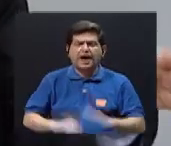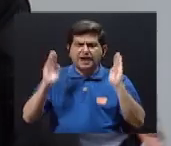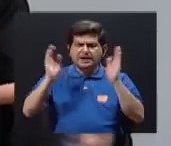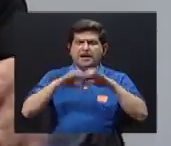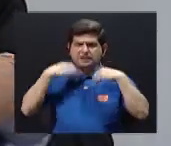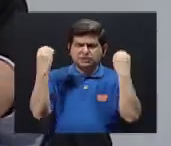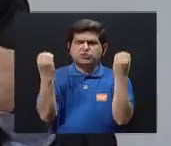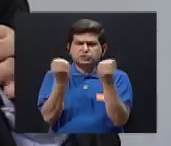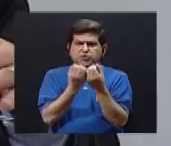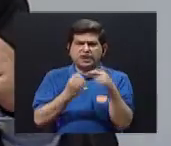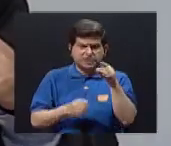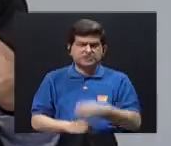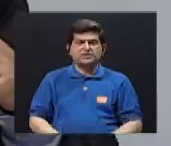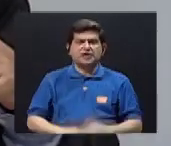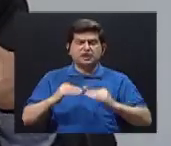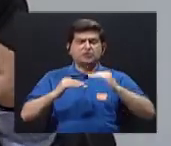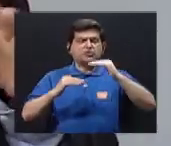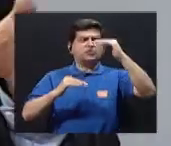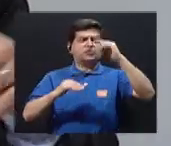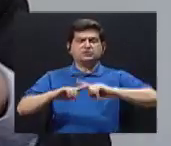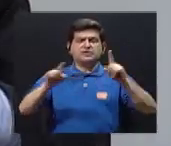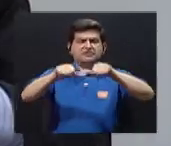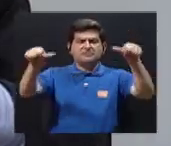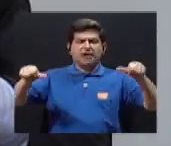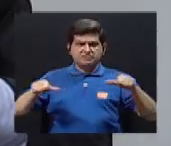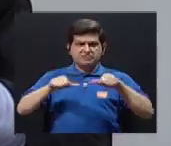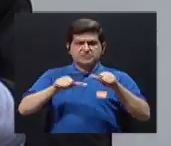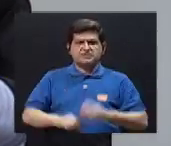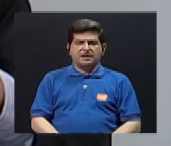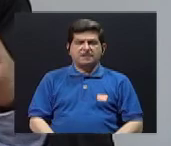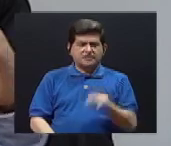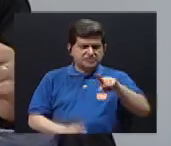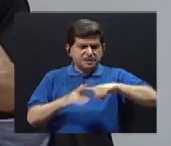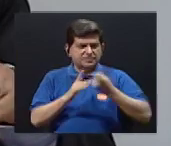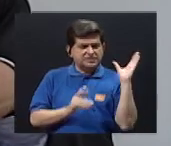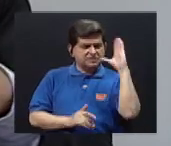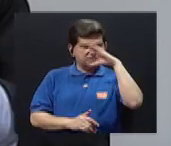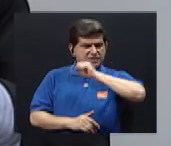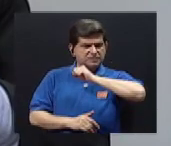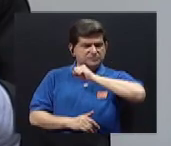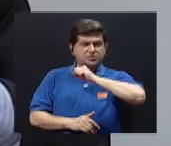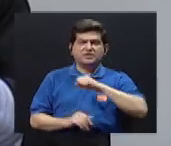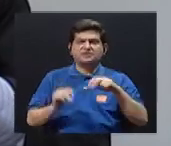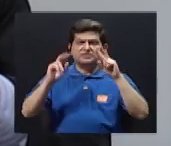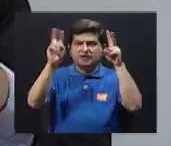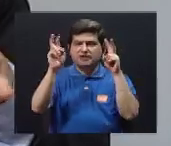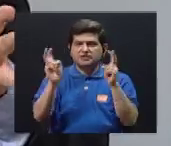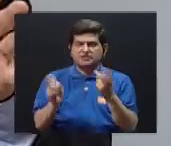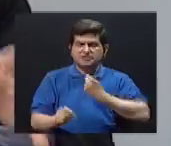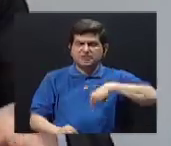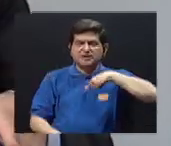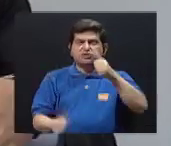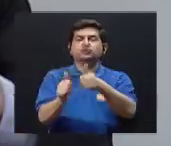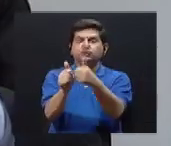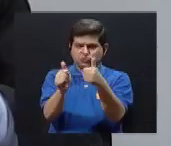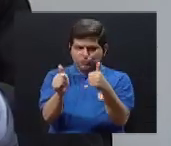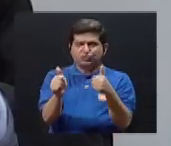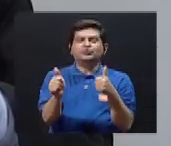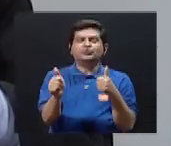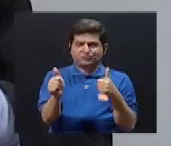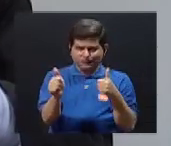grandes organizaciones que hacen sus rankings en las diferentes áreas. Ahí nos empezamos a dar cuenta acerca de algunos temas en los cuales hemos